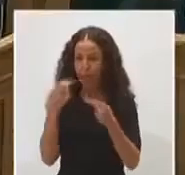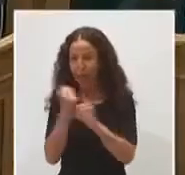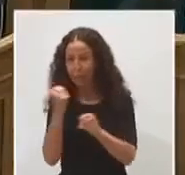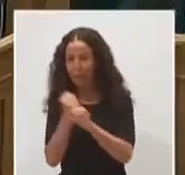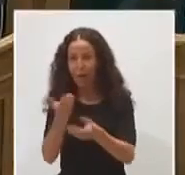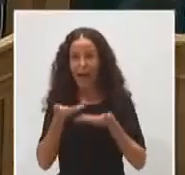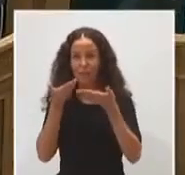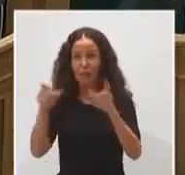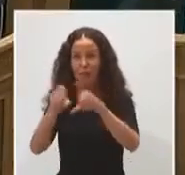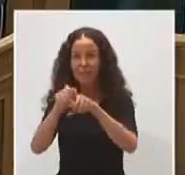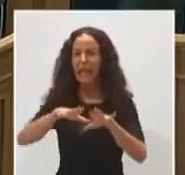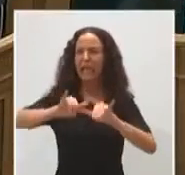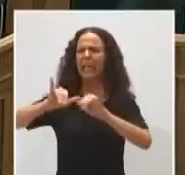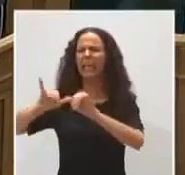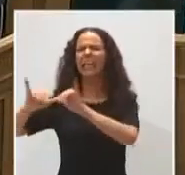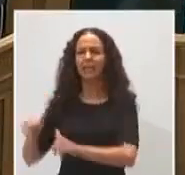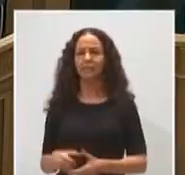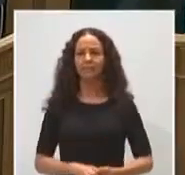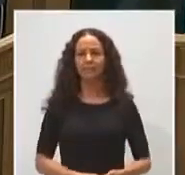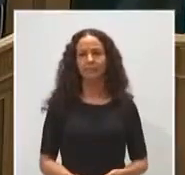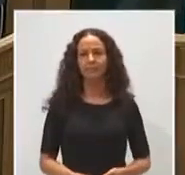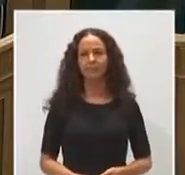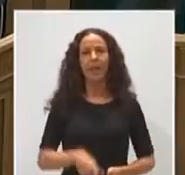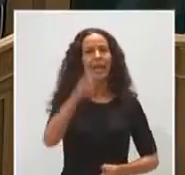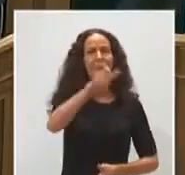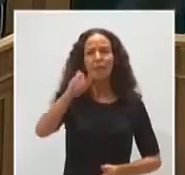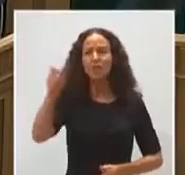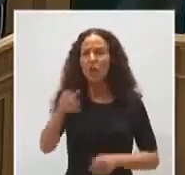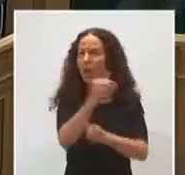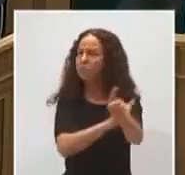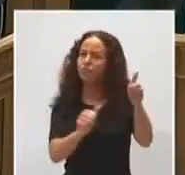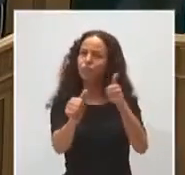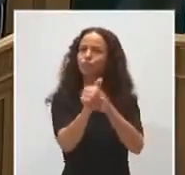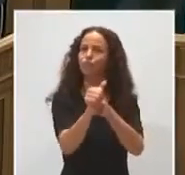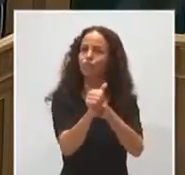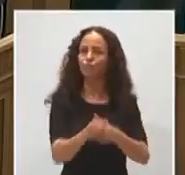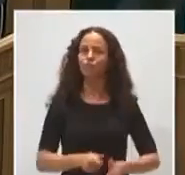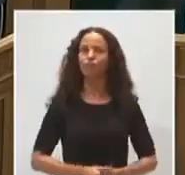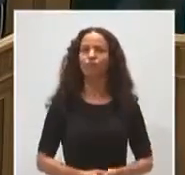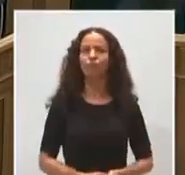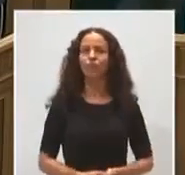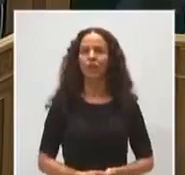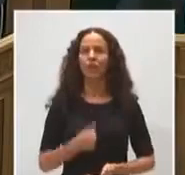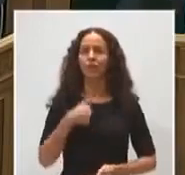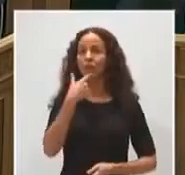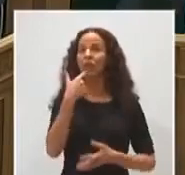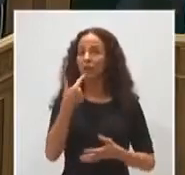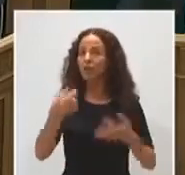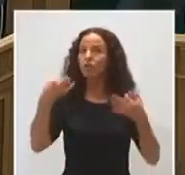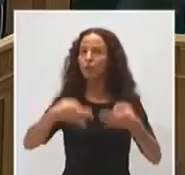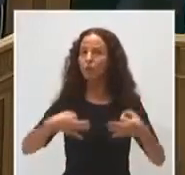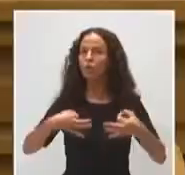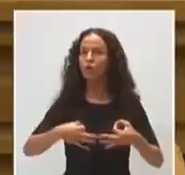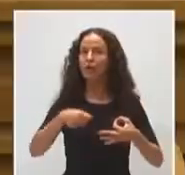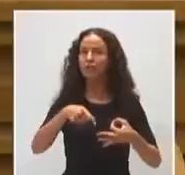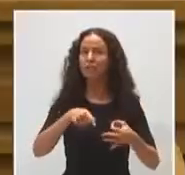a las empresas la gente por delante les aseguro les aseguro que